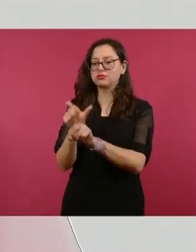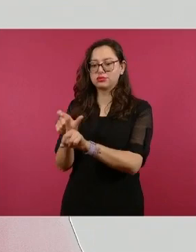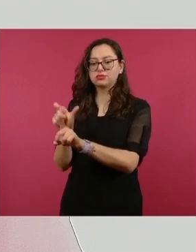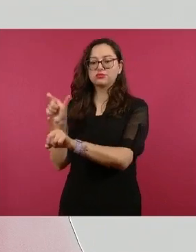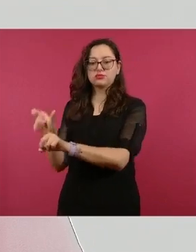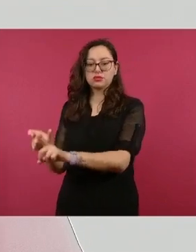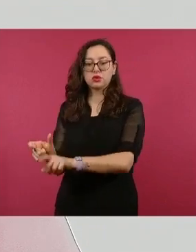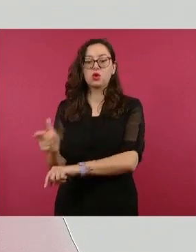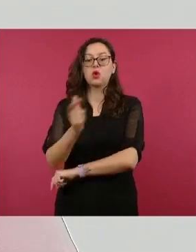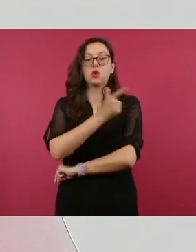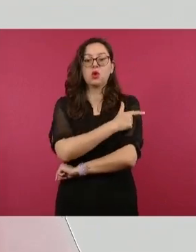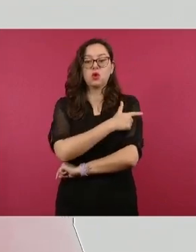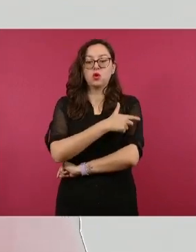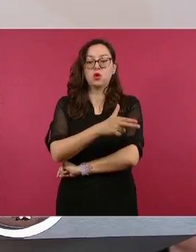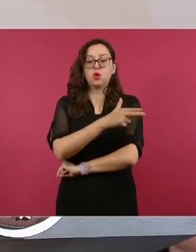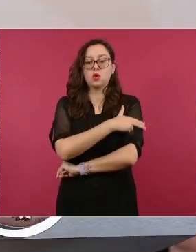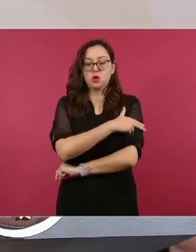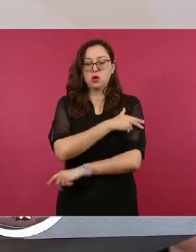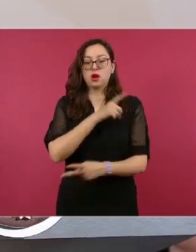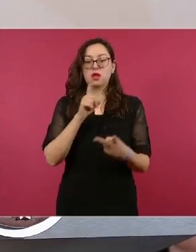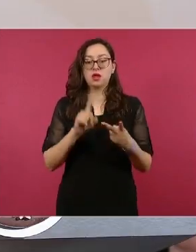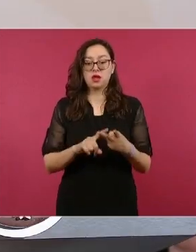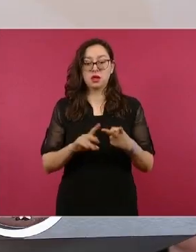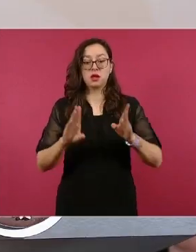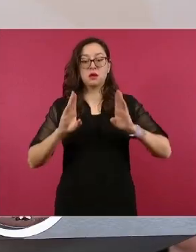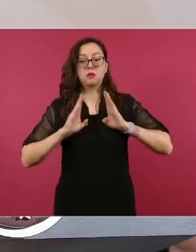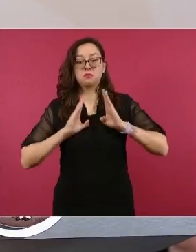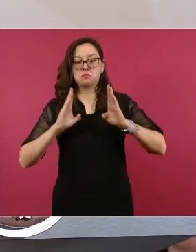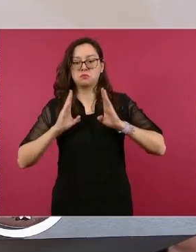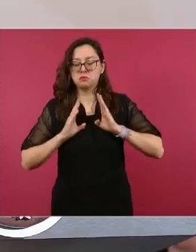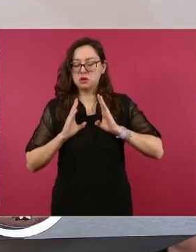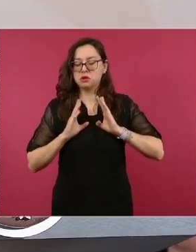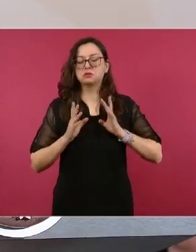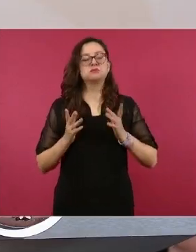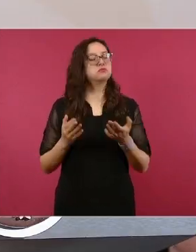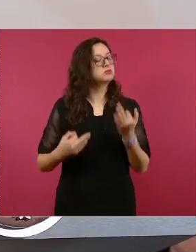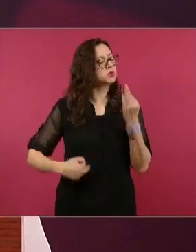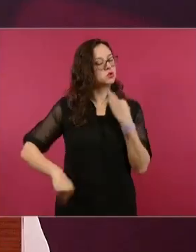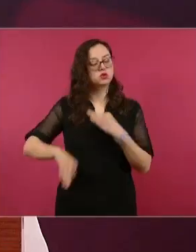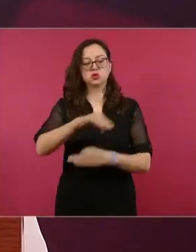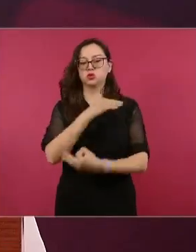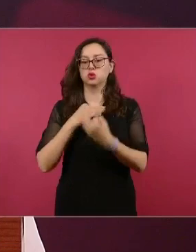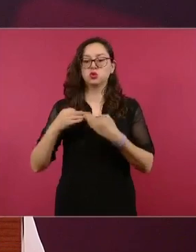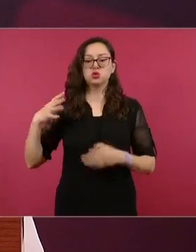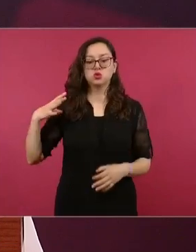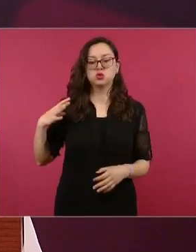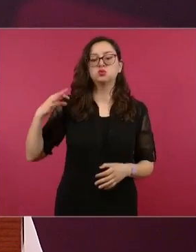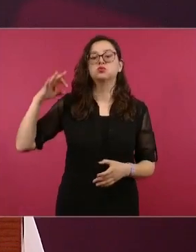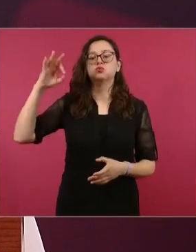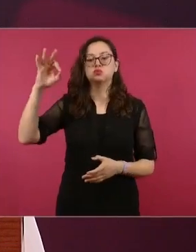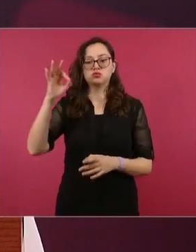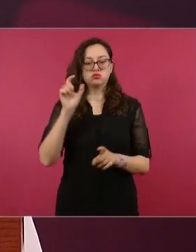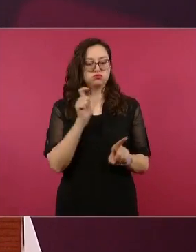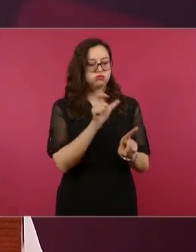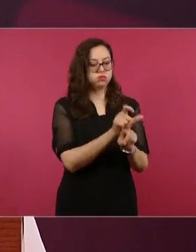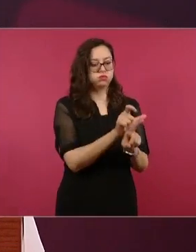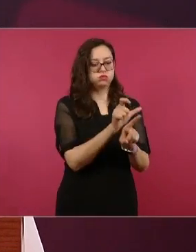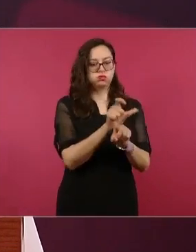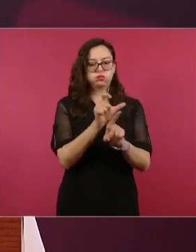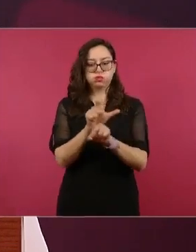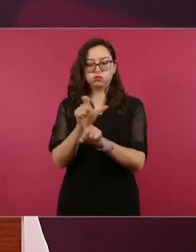Nacional y el Ejército Mexicano hay atención para todas y cada una de las